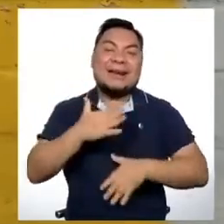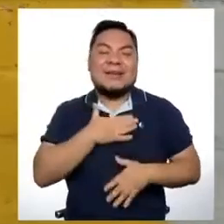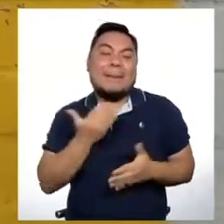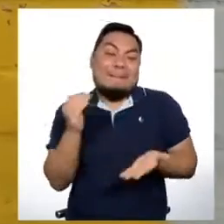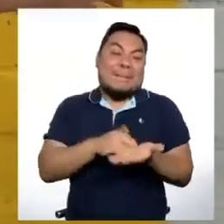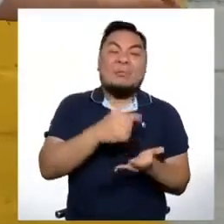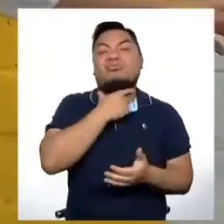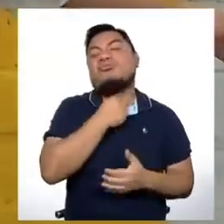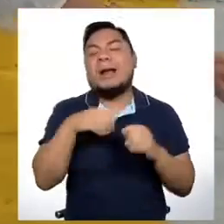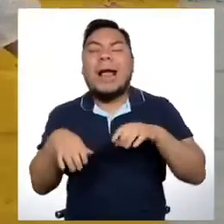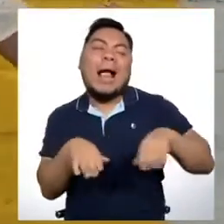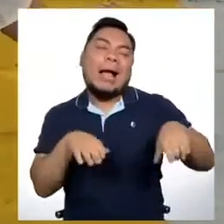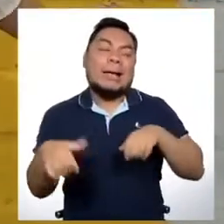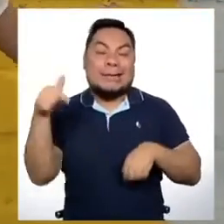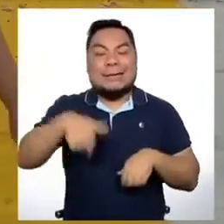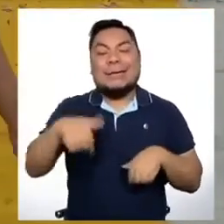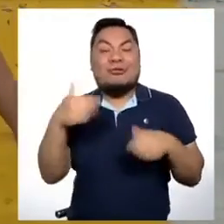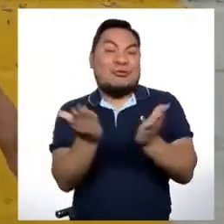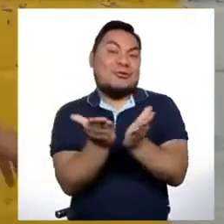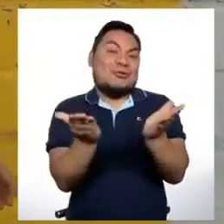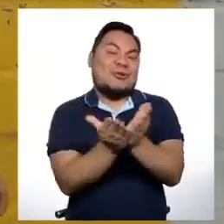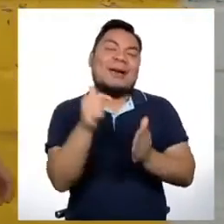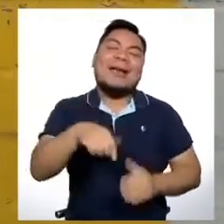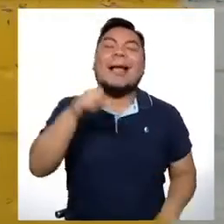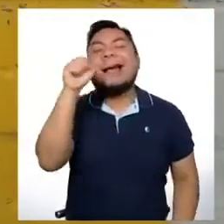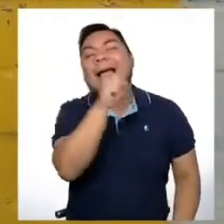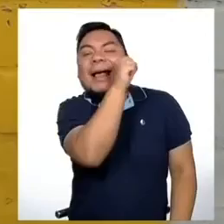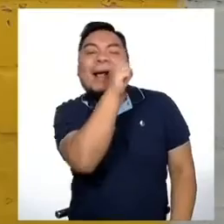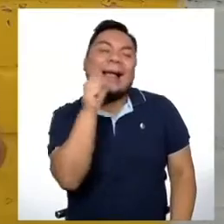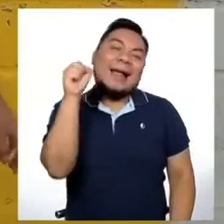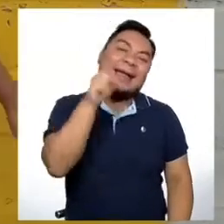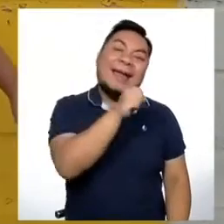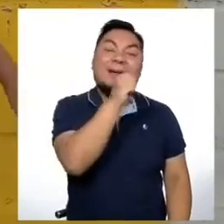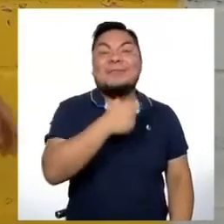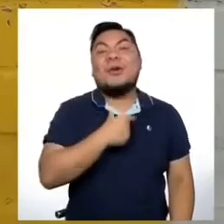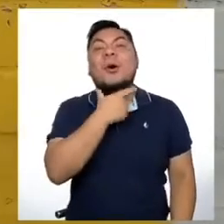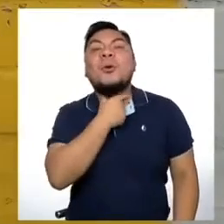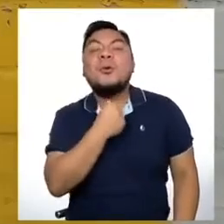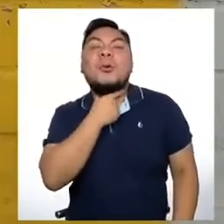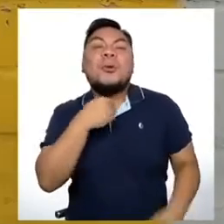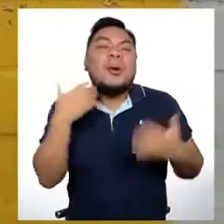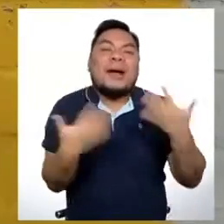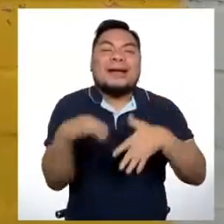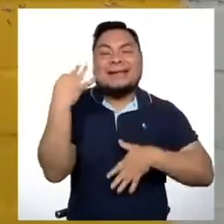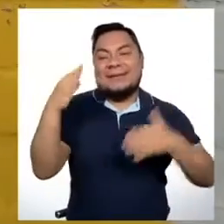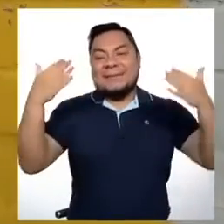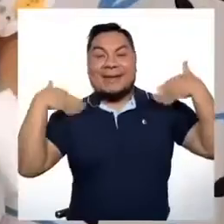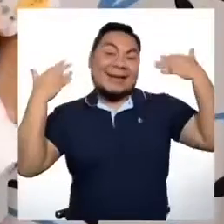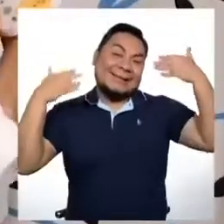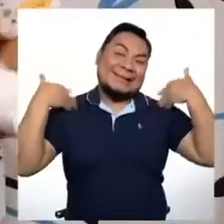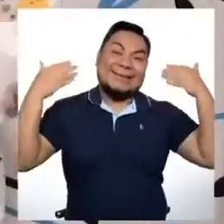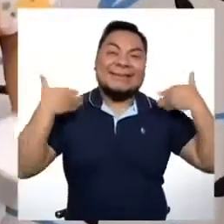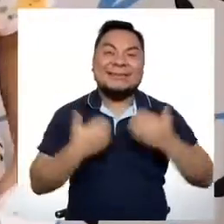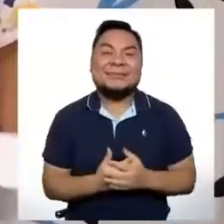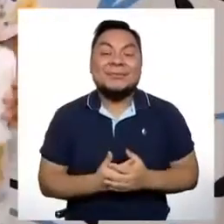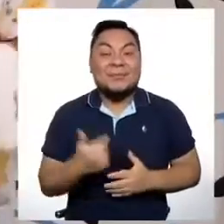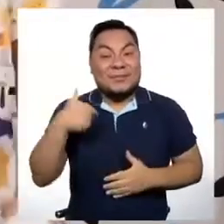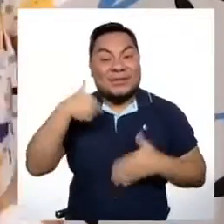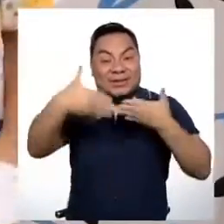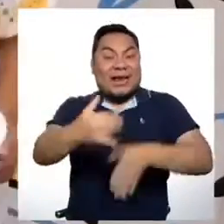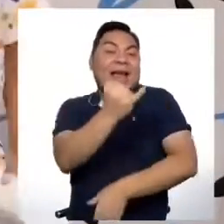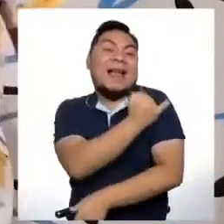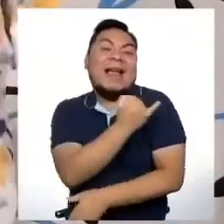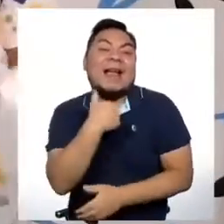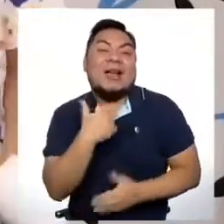me gusta hacer en el jardín es cantar, porque me gusta estar siempre alegre. En el jardín